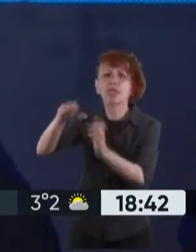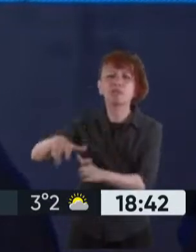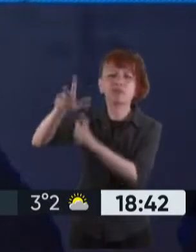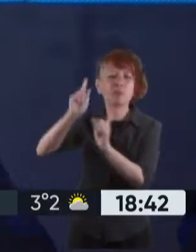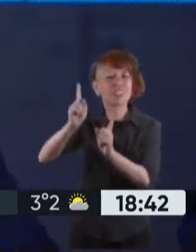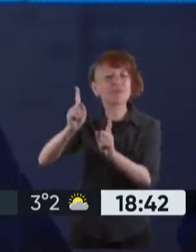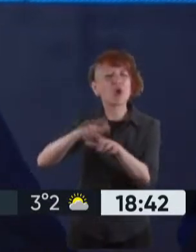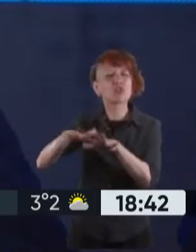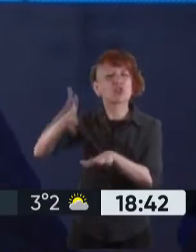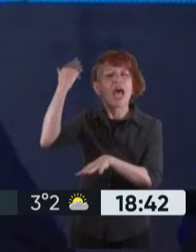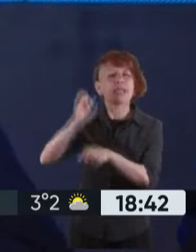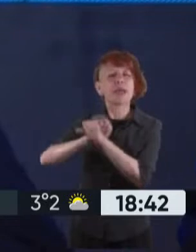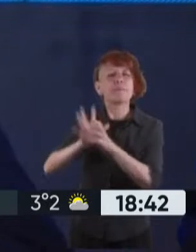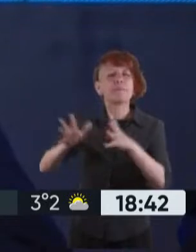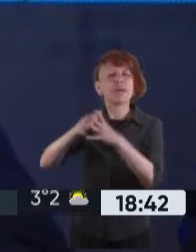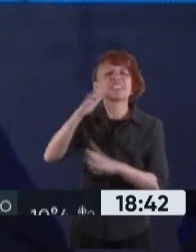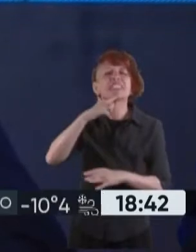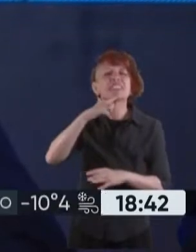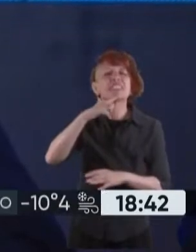pandemia con el SAOCOM.